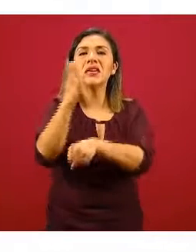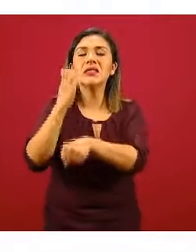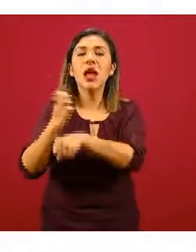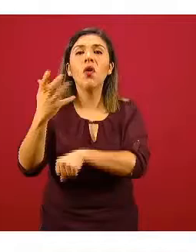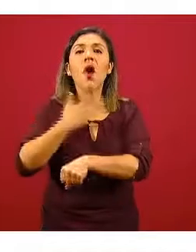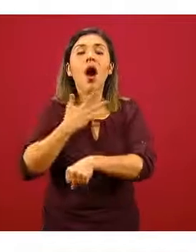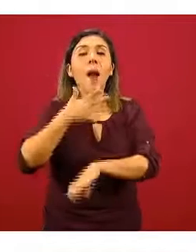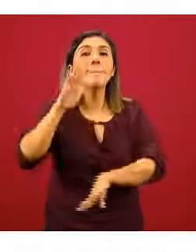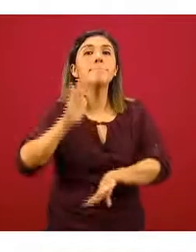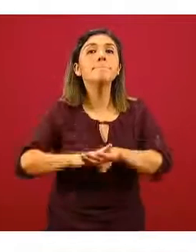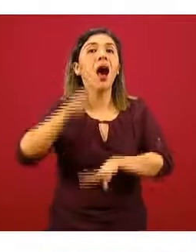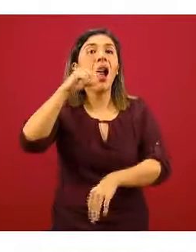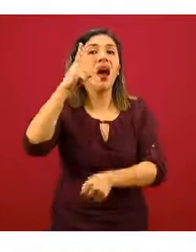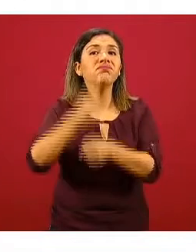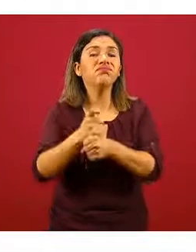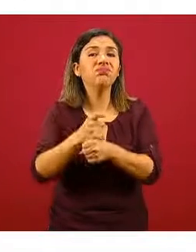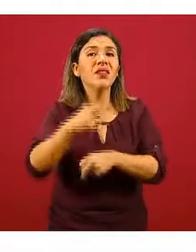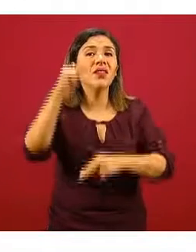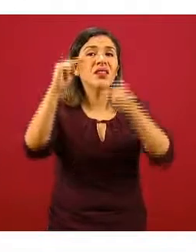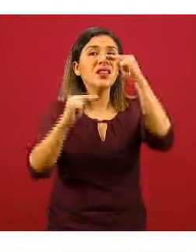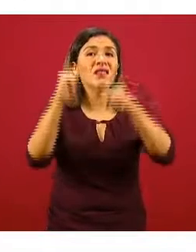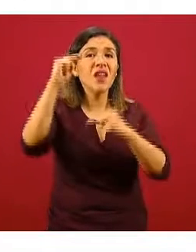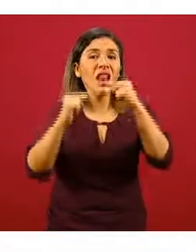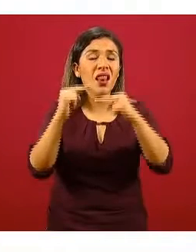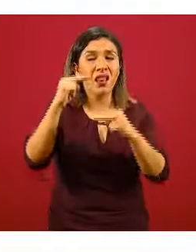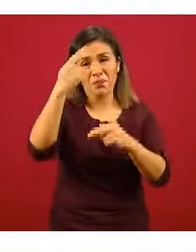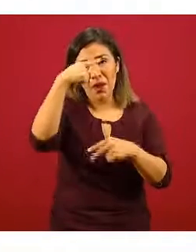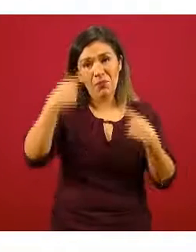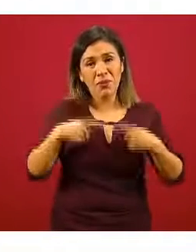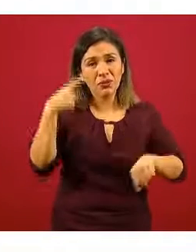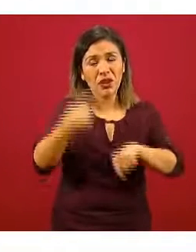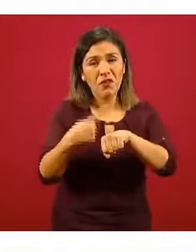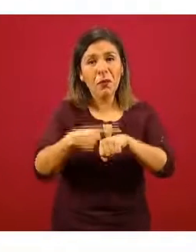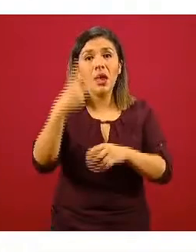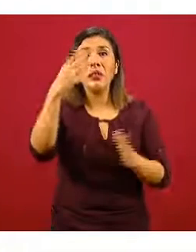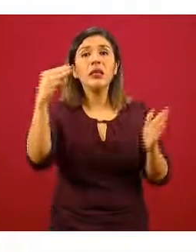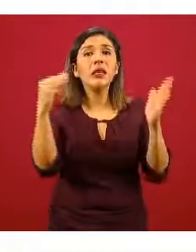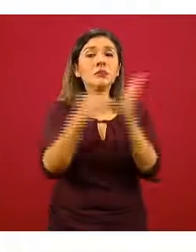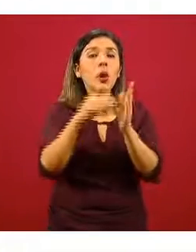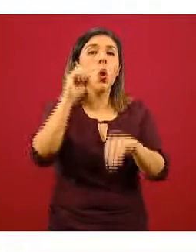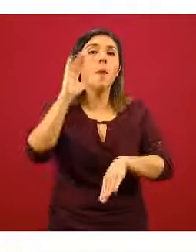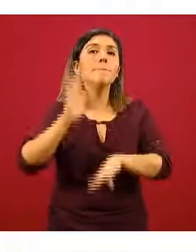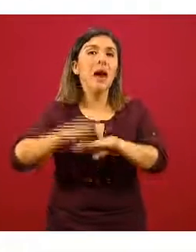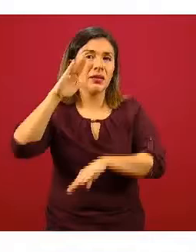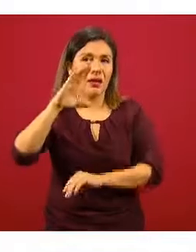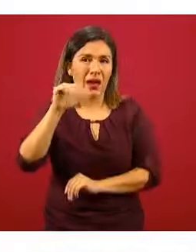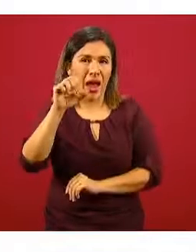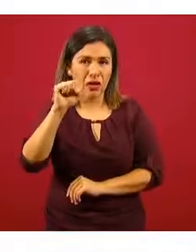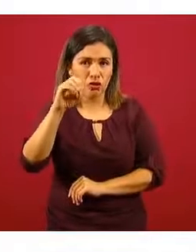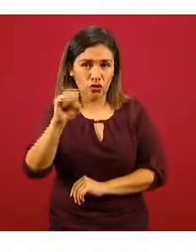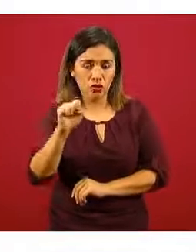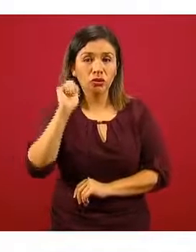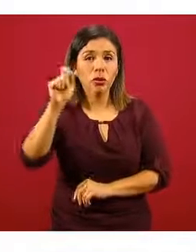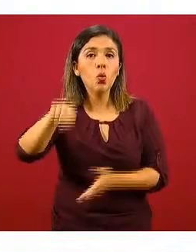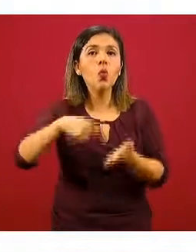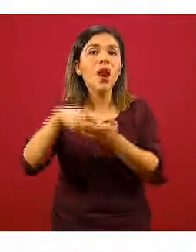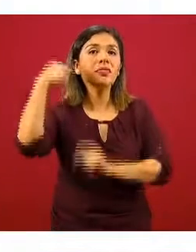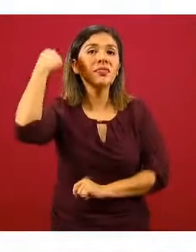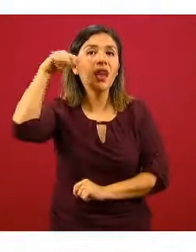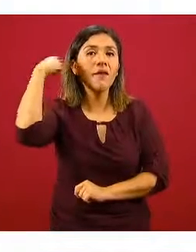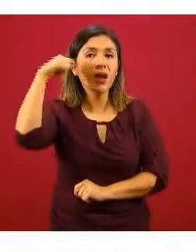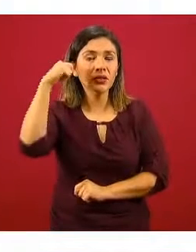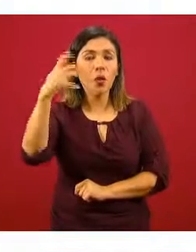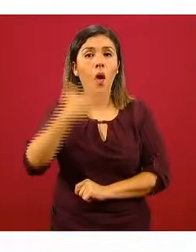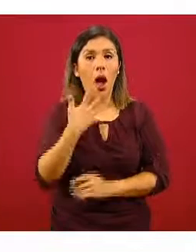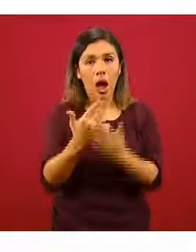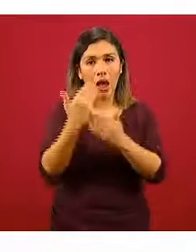tienen el mayor nivel o el mayor rango, en este caso más de 3.000 casos, que es Tabasco. Ya teníamos a